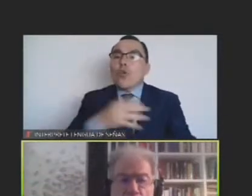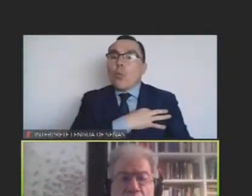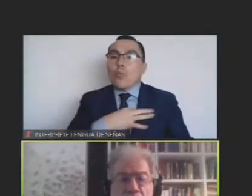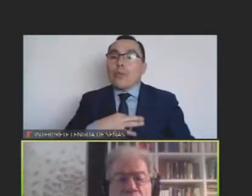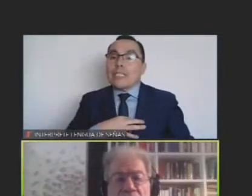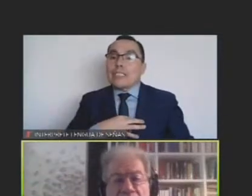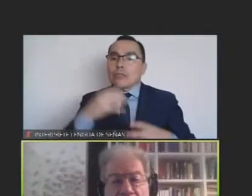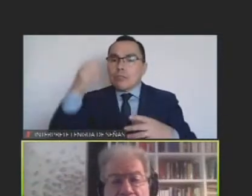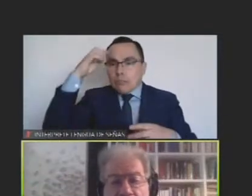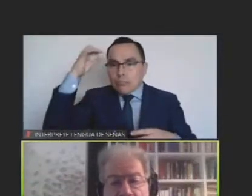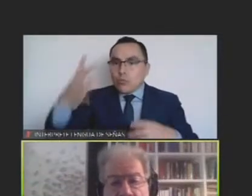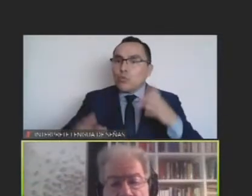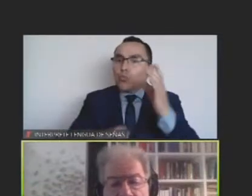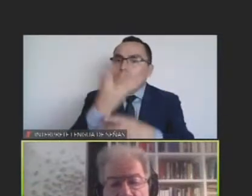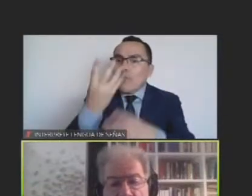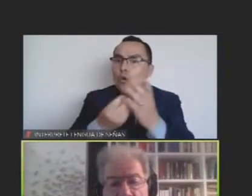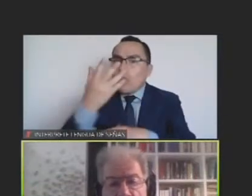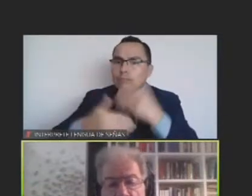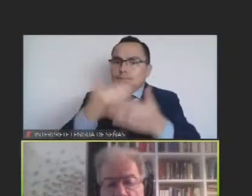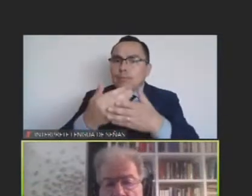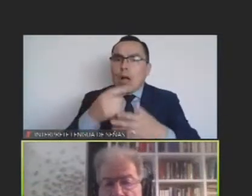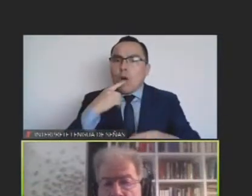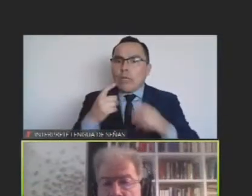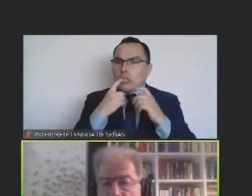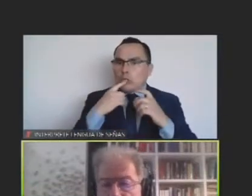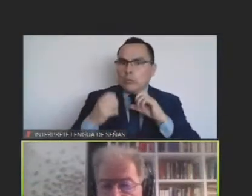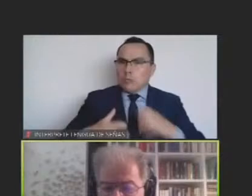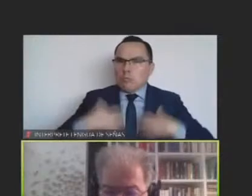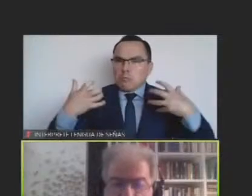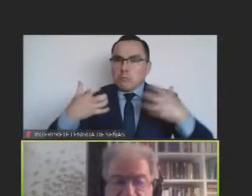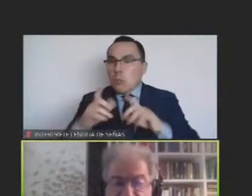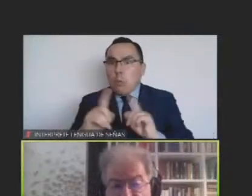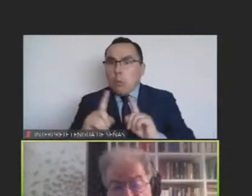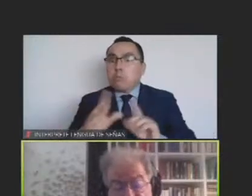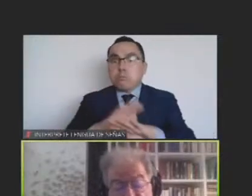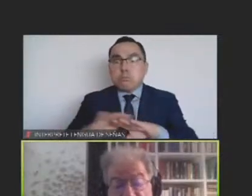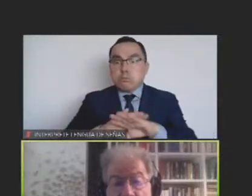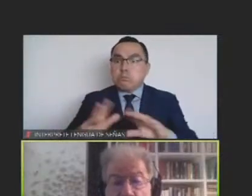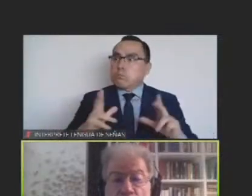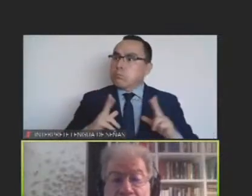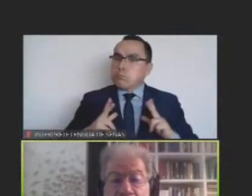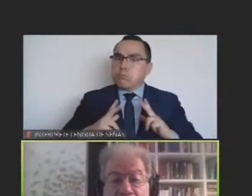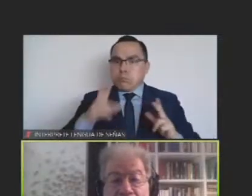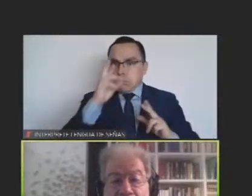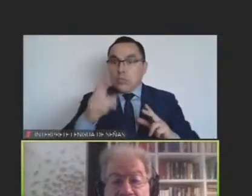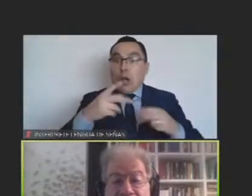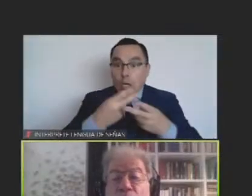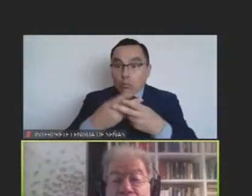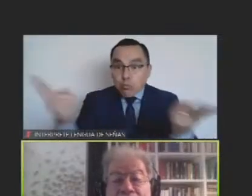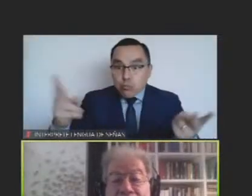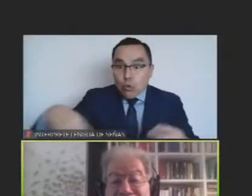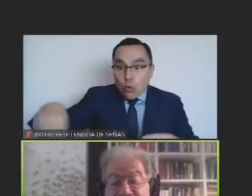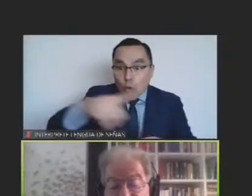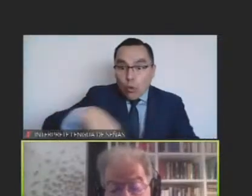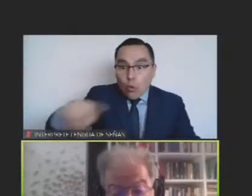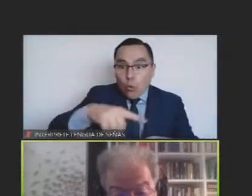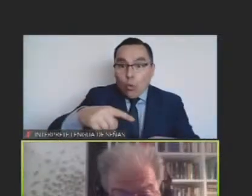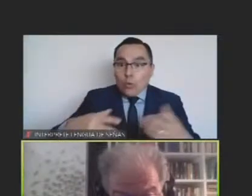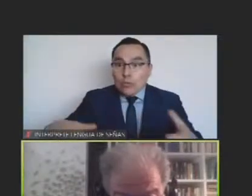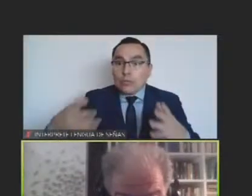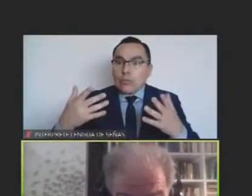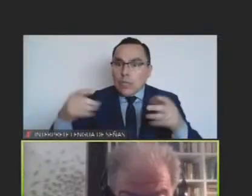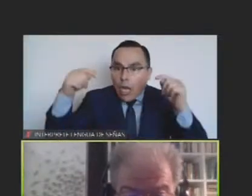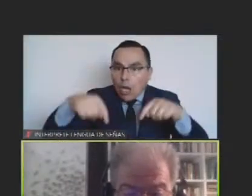más convocador, y cuando tuvo acceso a esta encuesta que es pública, pero la primera vez que la vi, yo esperaba cifras